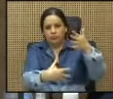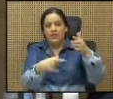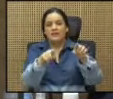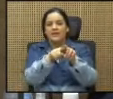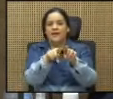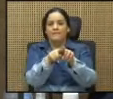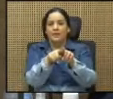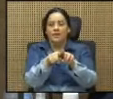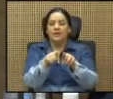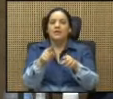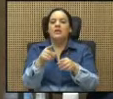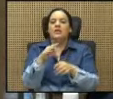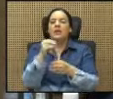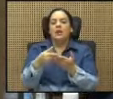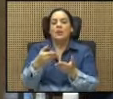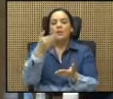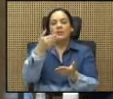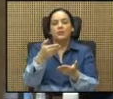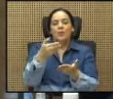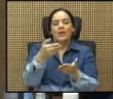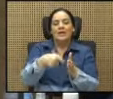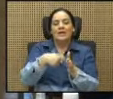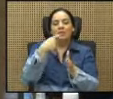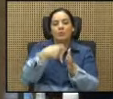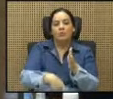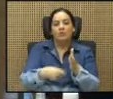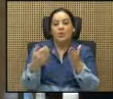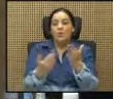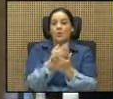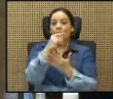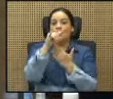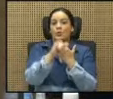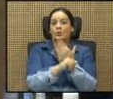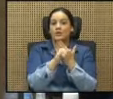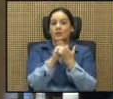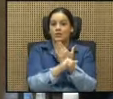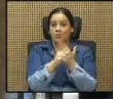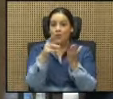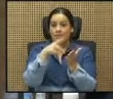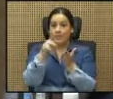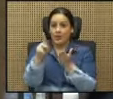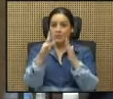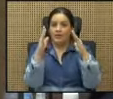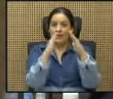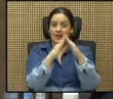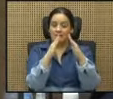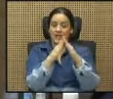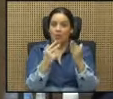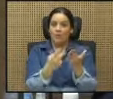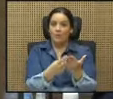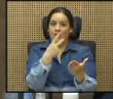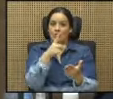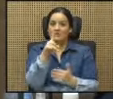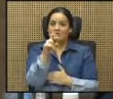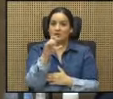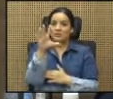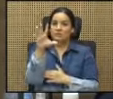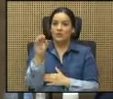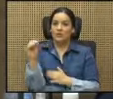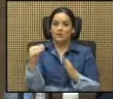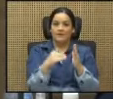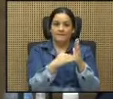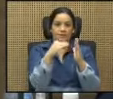en el impuesto. Con la nueva iniciativa, el pago para una casa con valor de 150